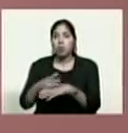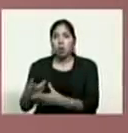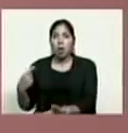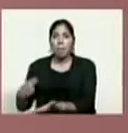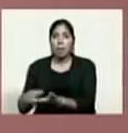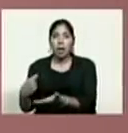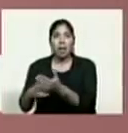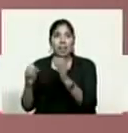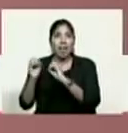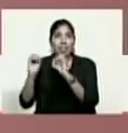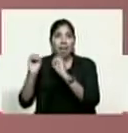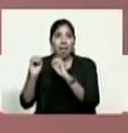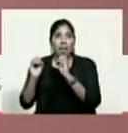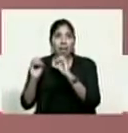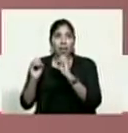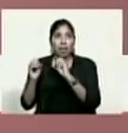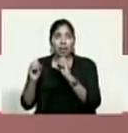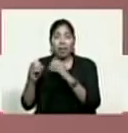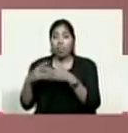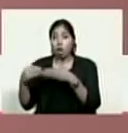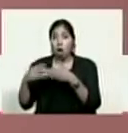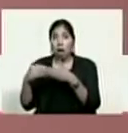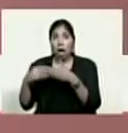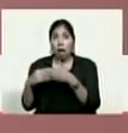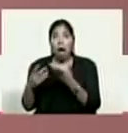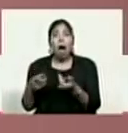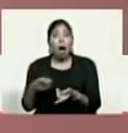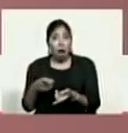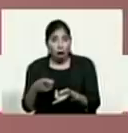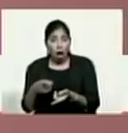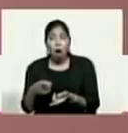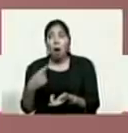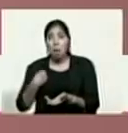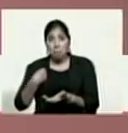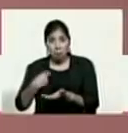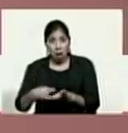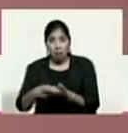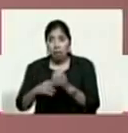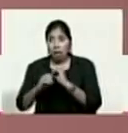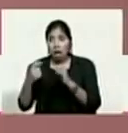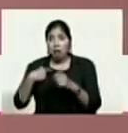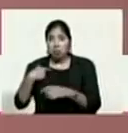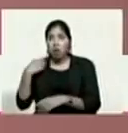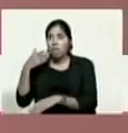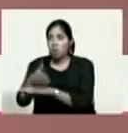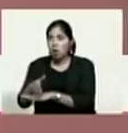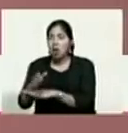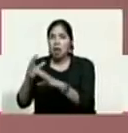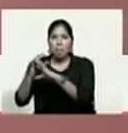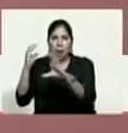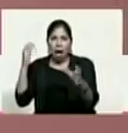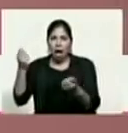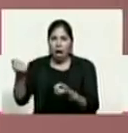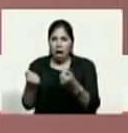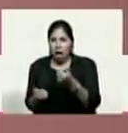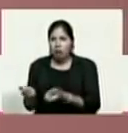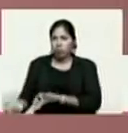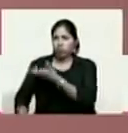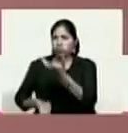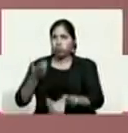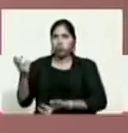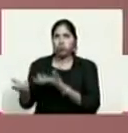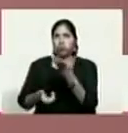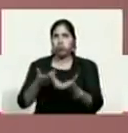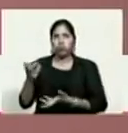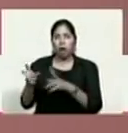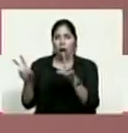que correspondía en dólares por haber quemado los camiones de